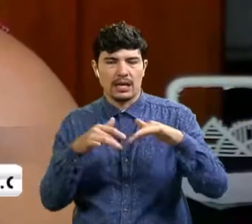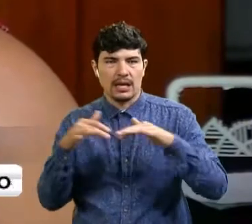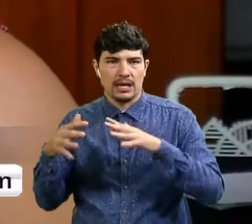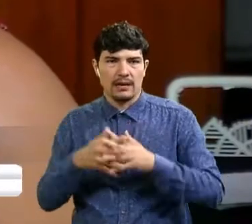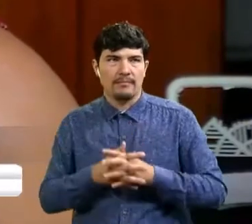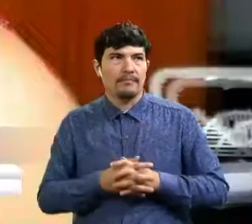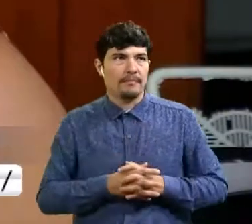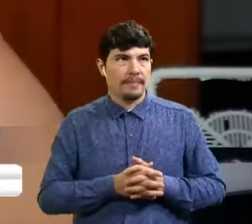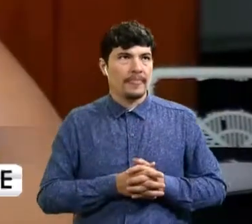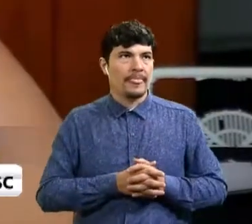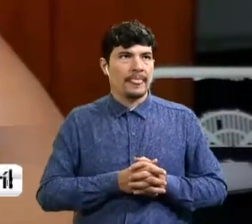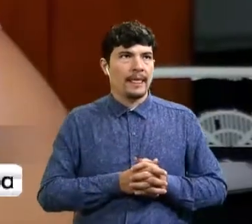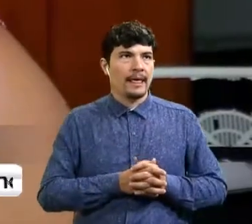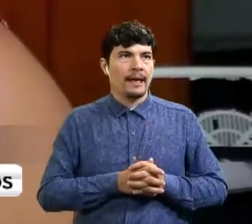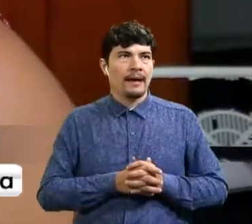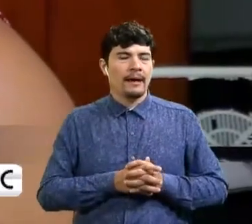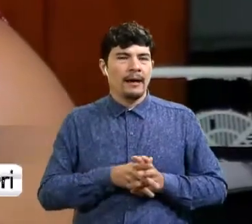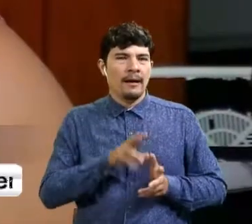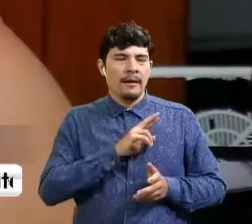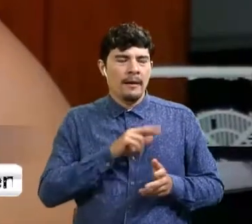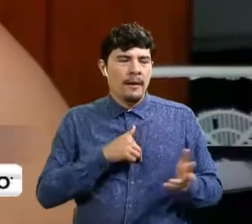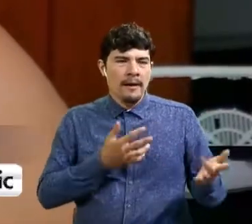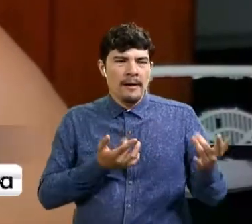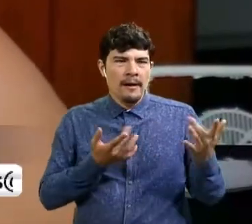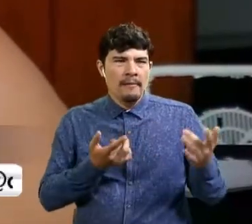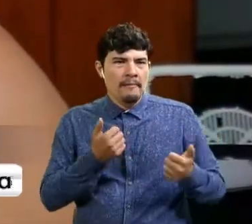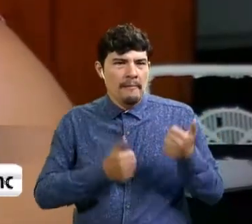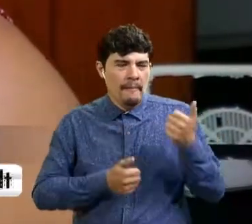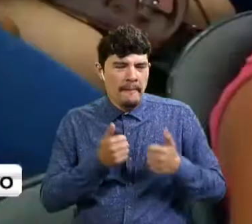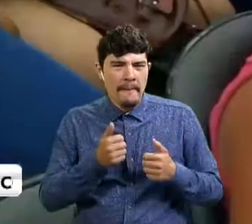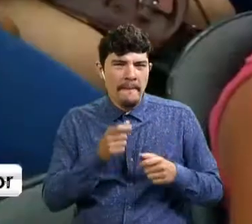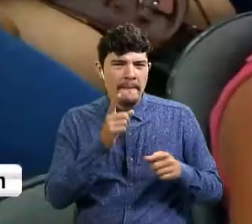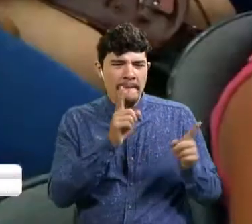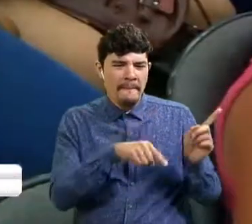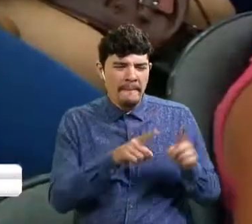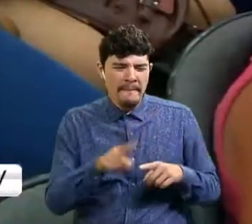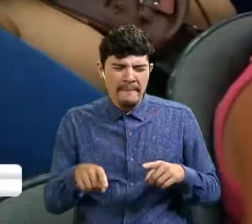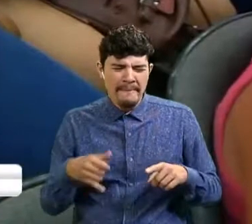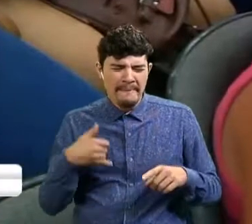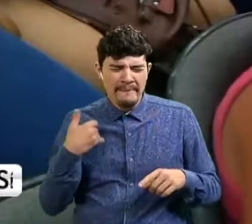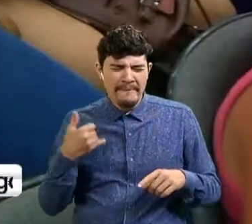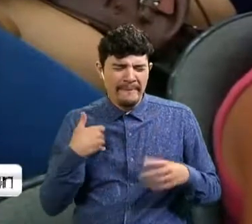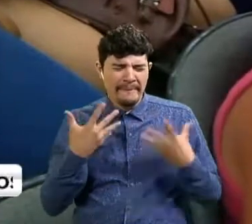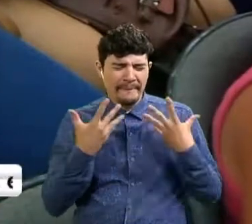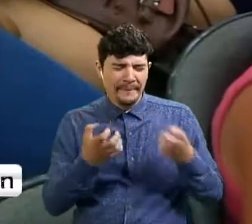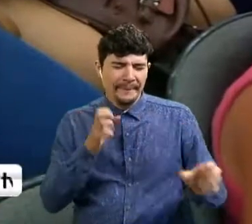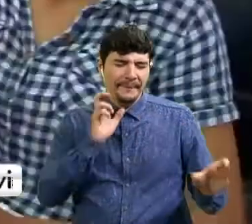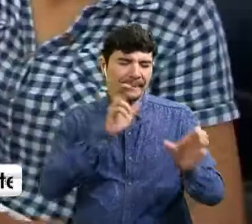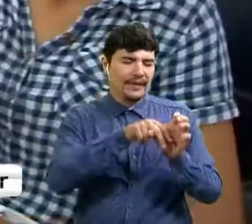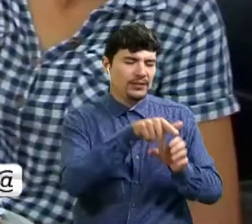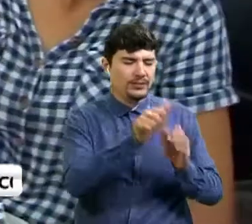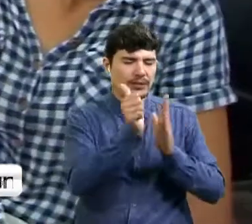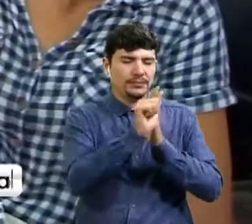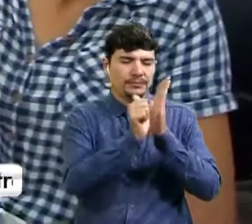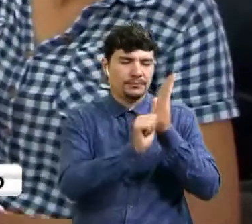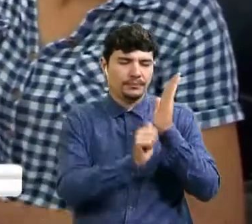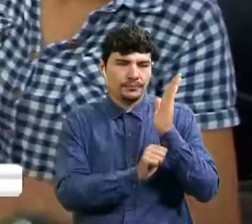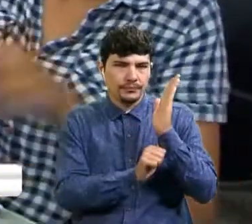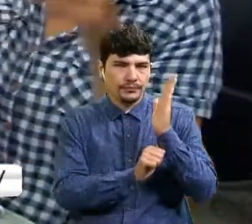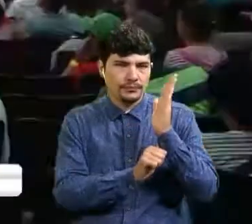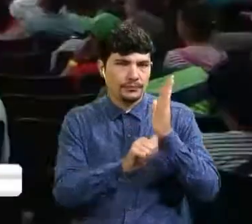región del Catatumbo. ¿Qué esperamos? Que aquellos jóvenes que quieran ingresar a estos programas